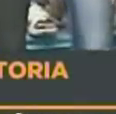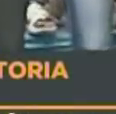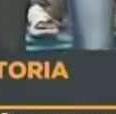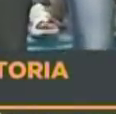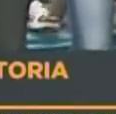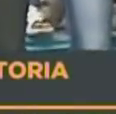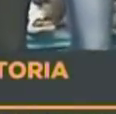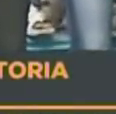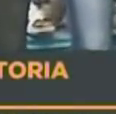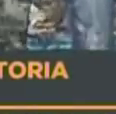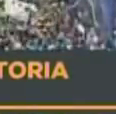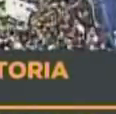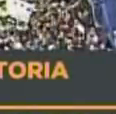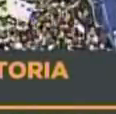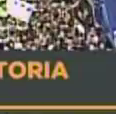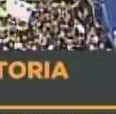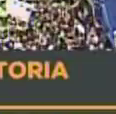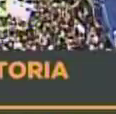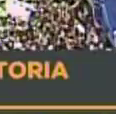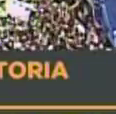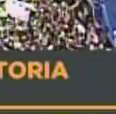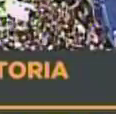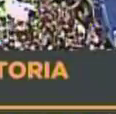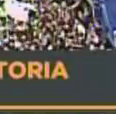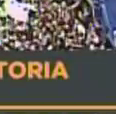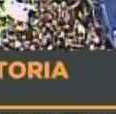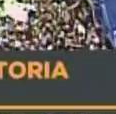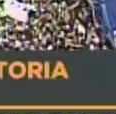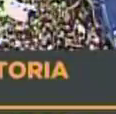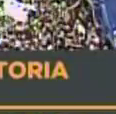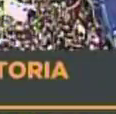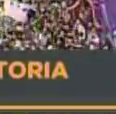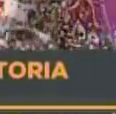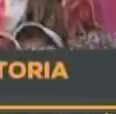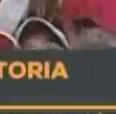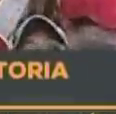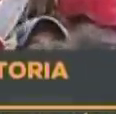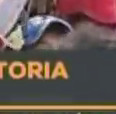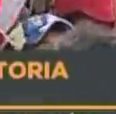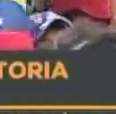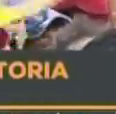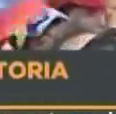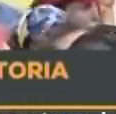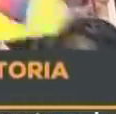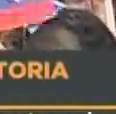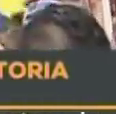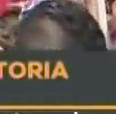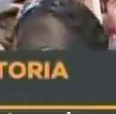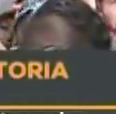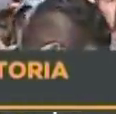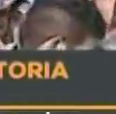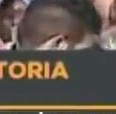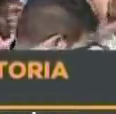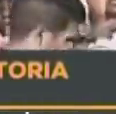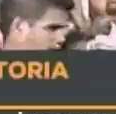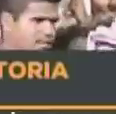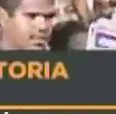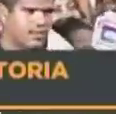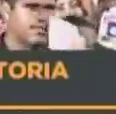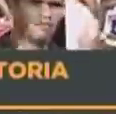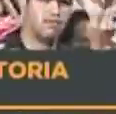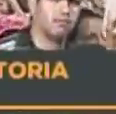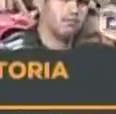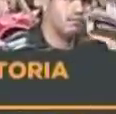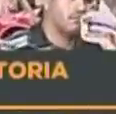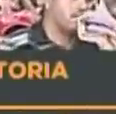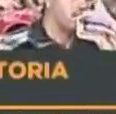leal al legado de Hugo Chávez, un hombre que no va a defraudar al pueblo venezolano, que